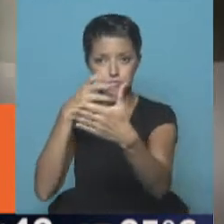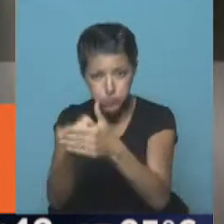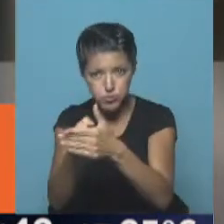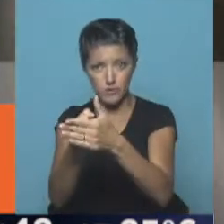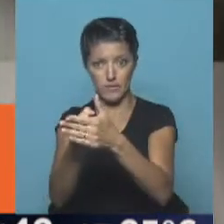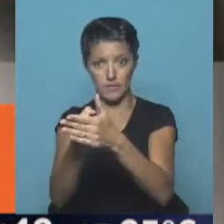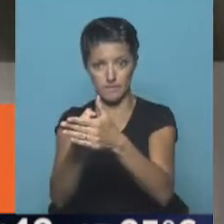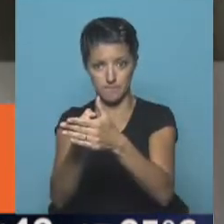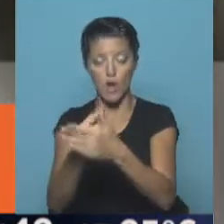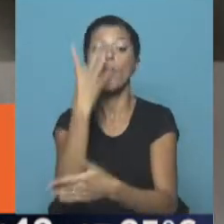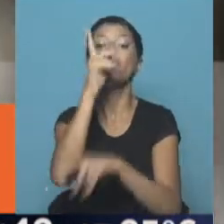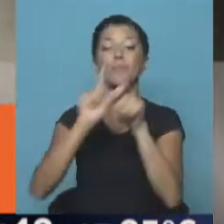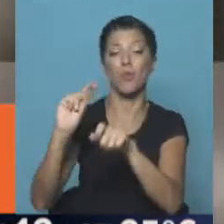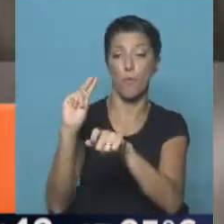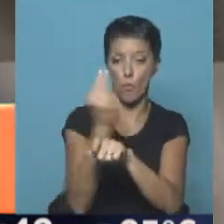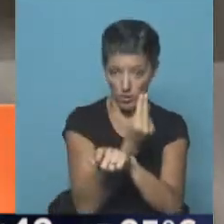céntrica, causando